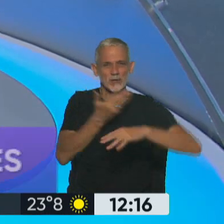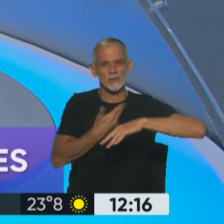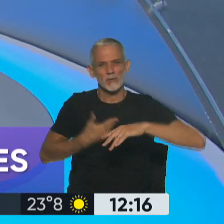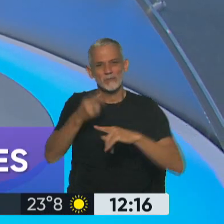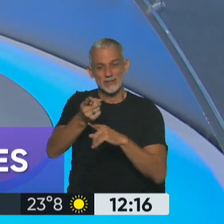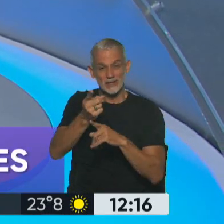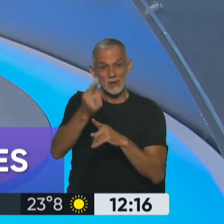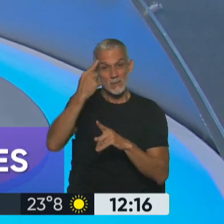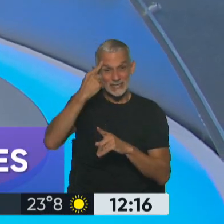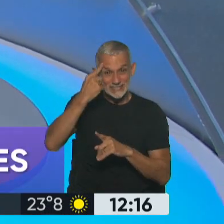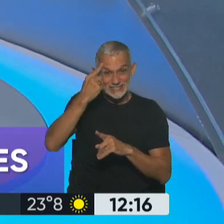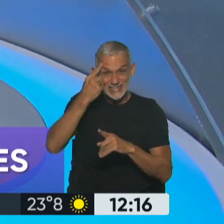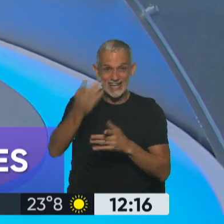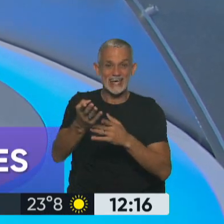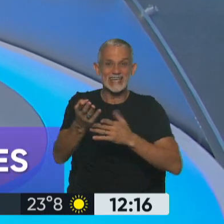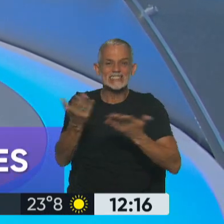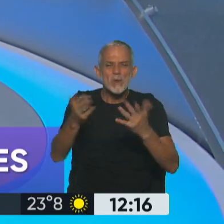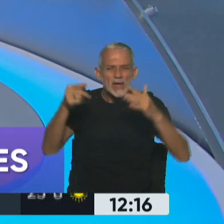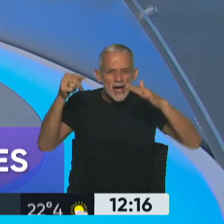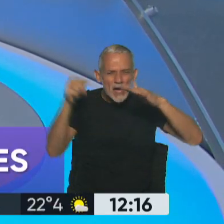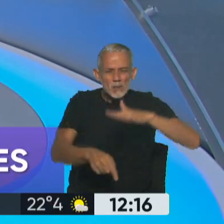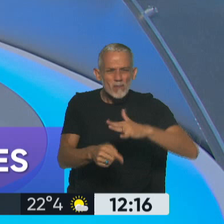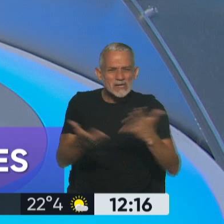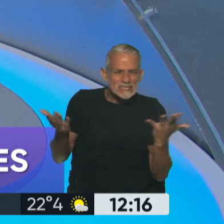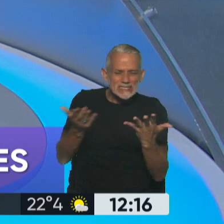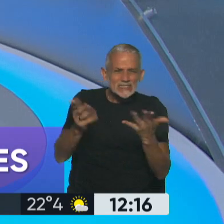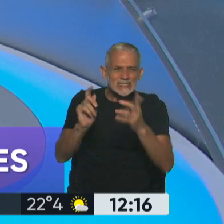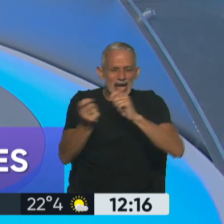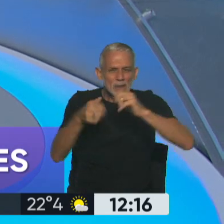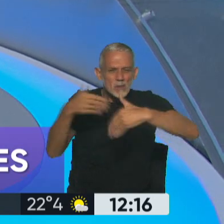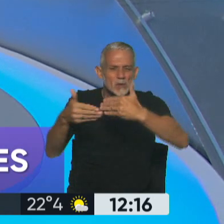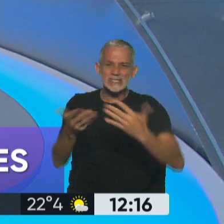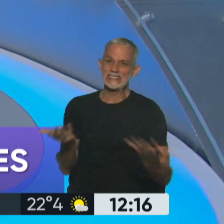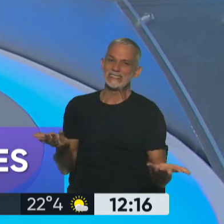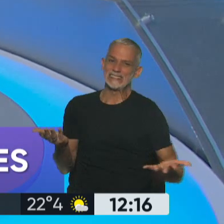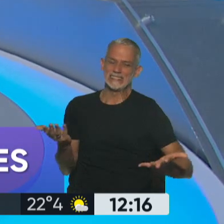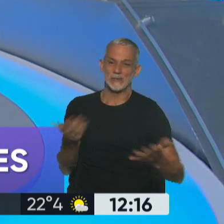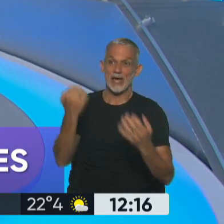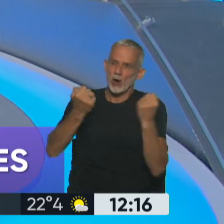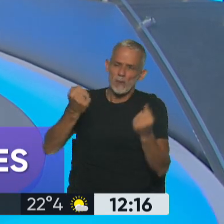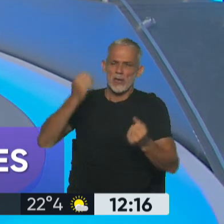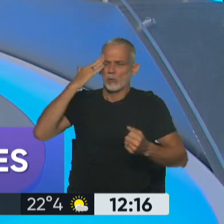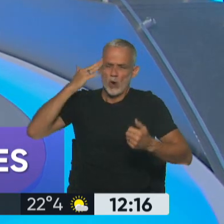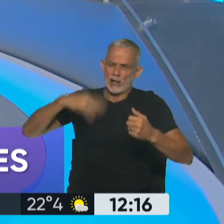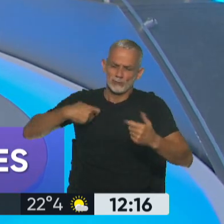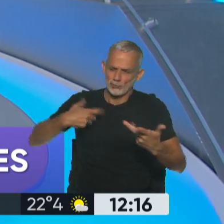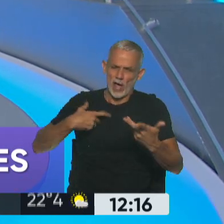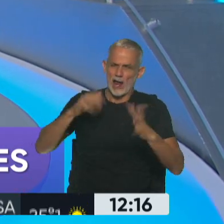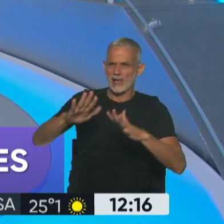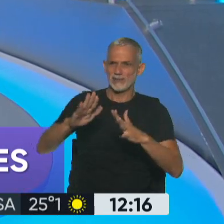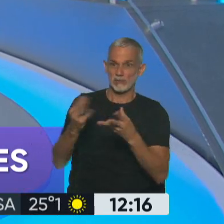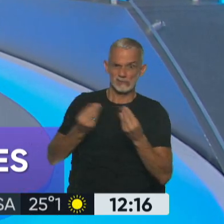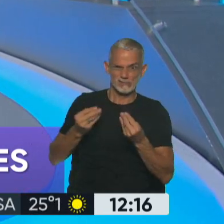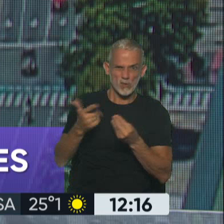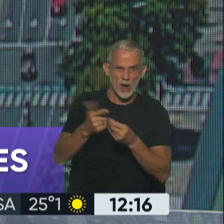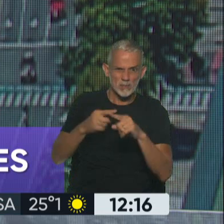es posible profundizar un proceso de cambios económicos, culturales y sociales como el que se plantea el presidente